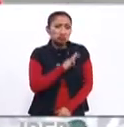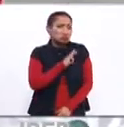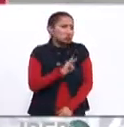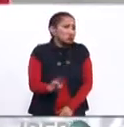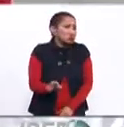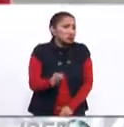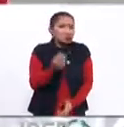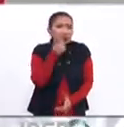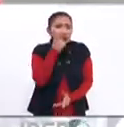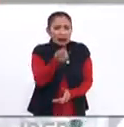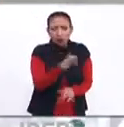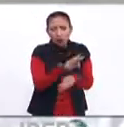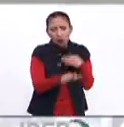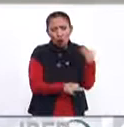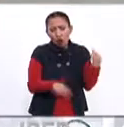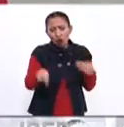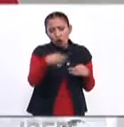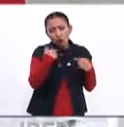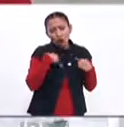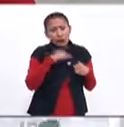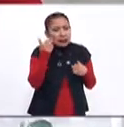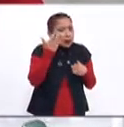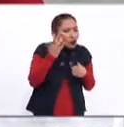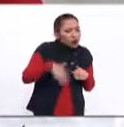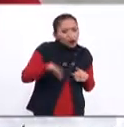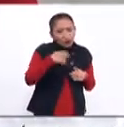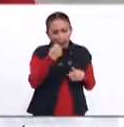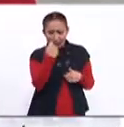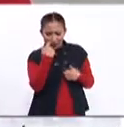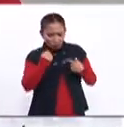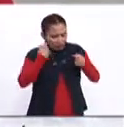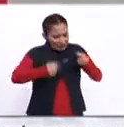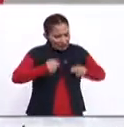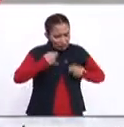decir que hoy en día, como todos estamos en búsqueda de nosotros mismos,